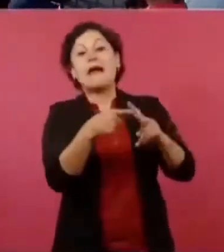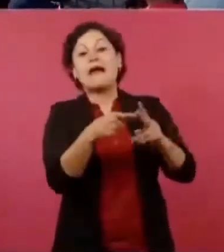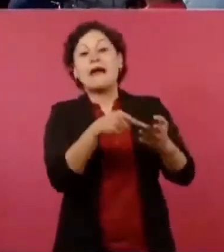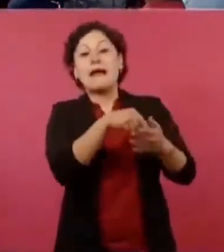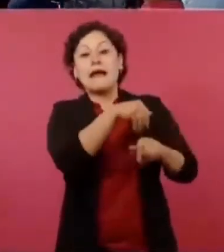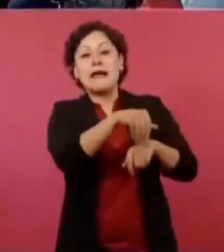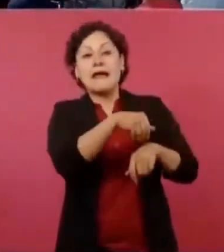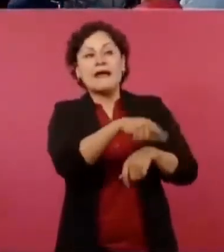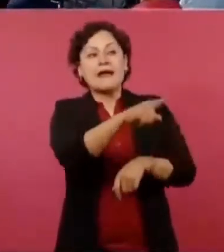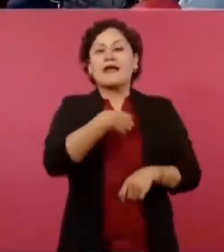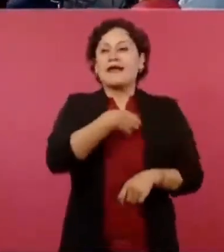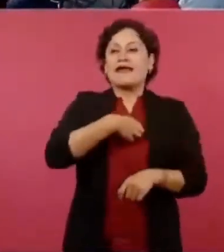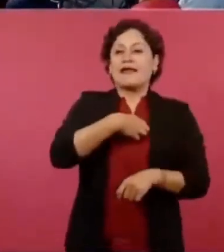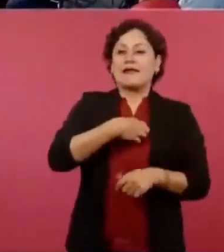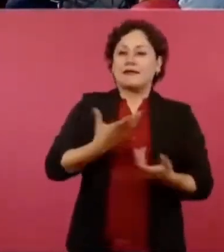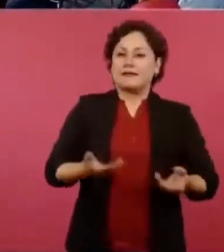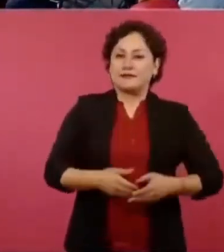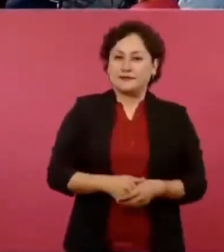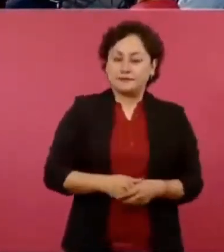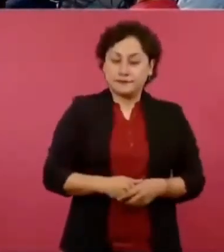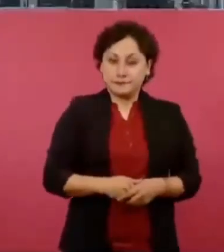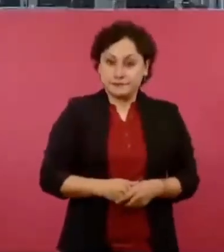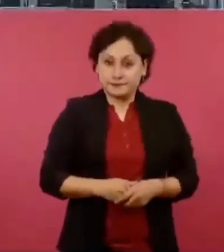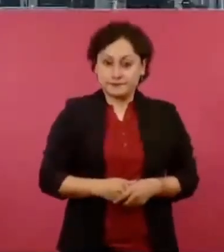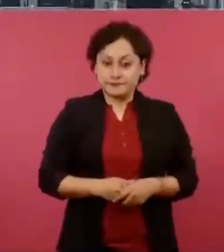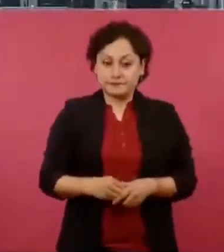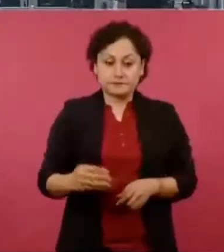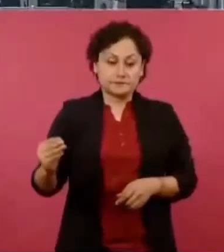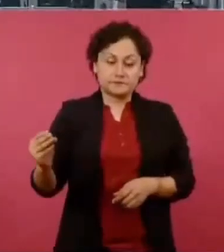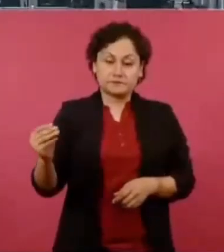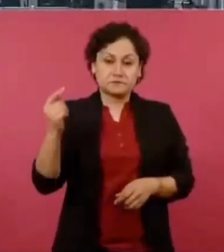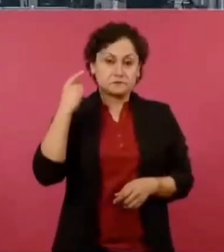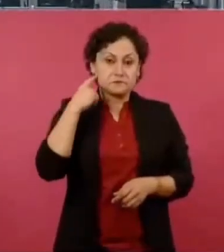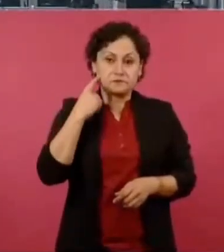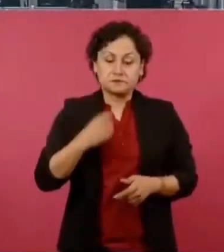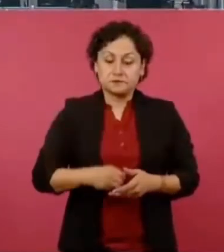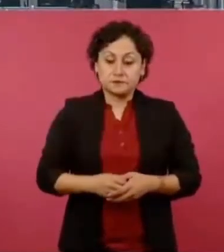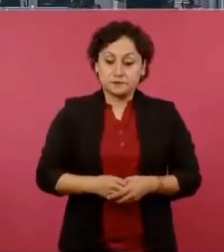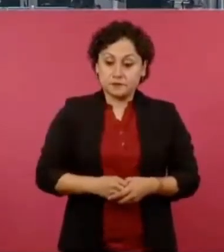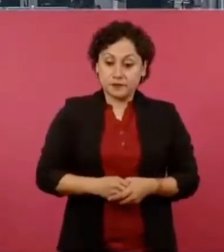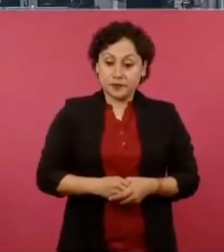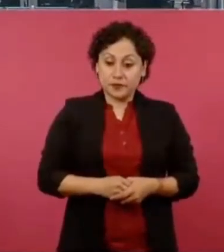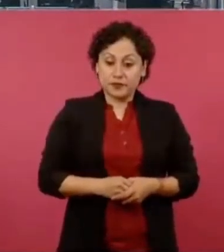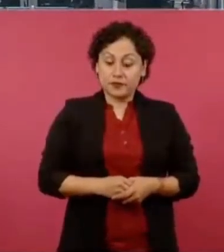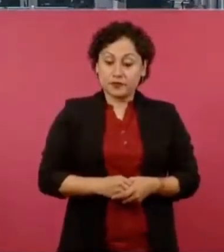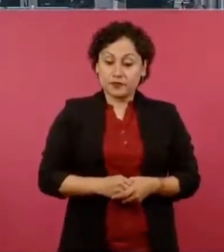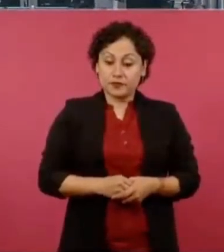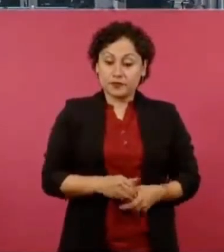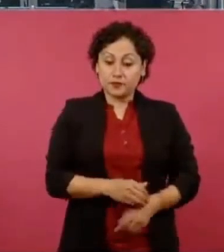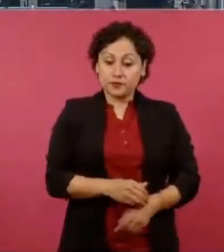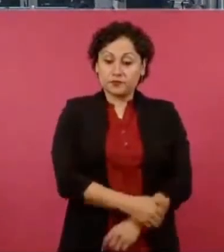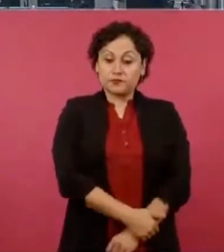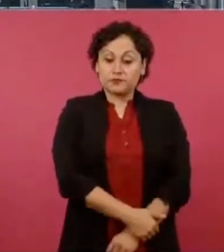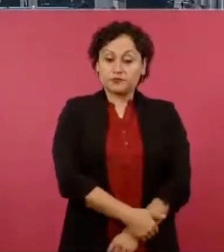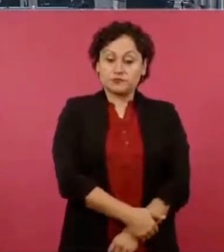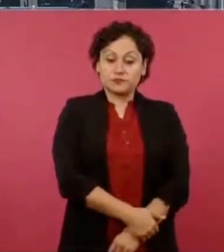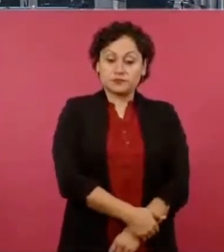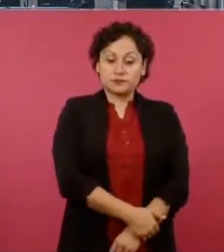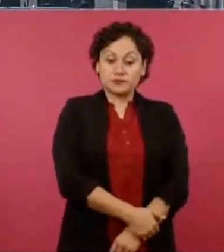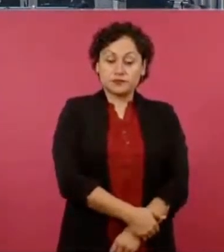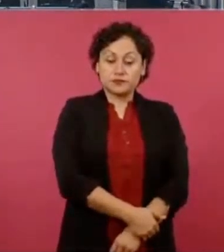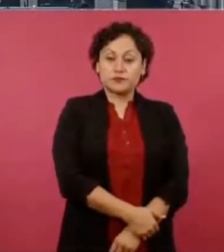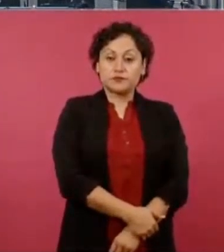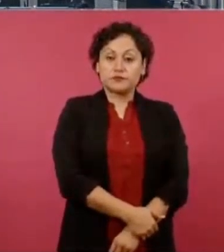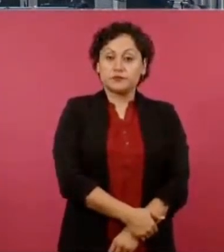Presidente, pero en el texto que envía la Cancillería sí reconocen esto como un genocidio. Sí utilizan la.